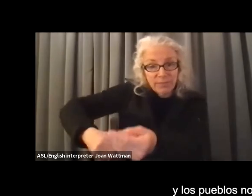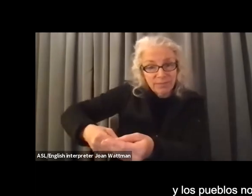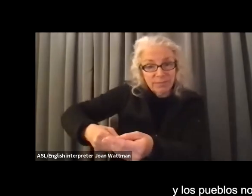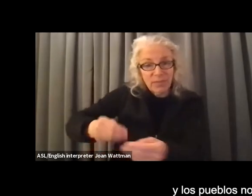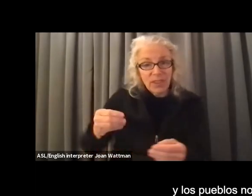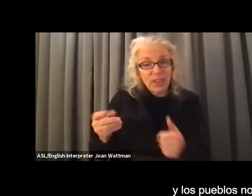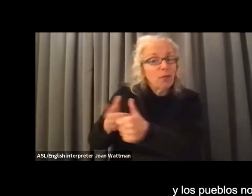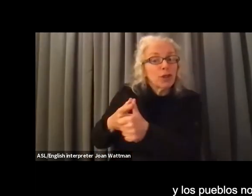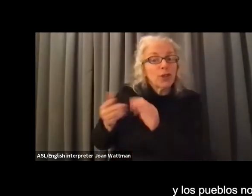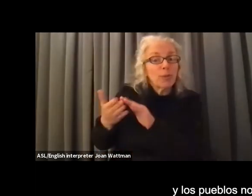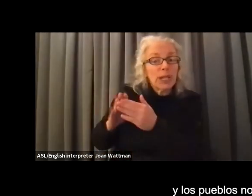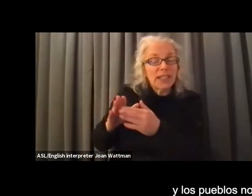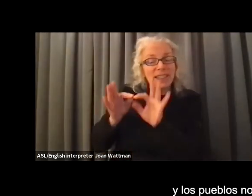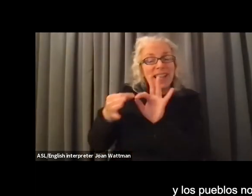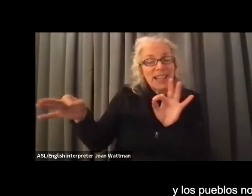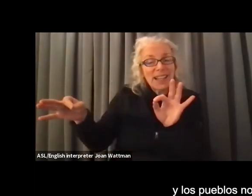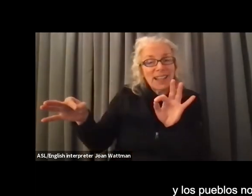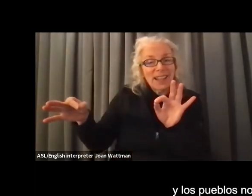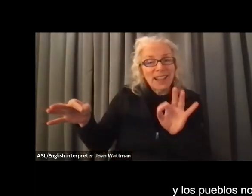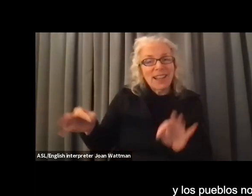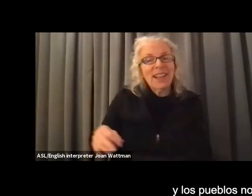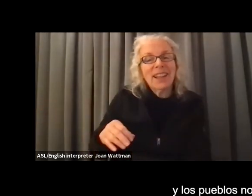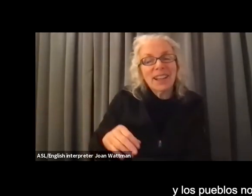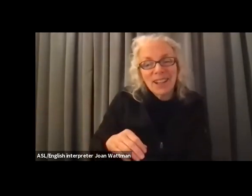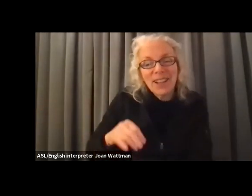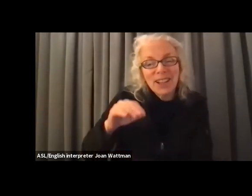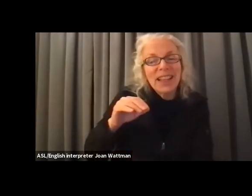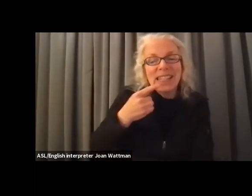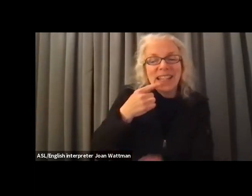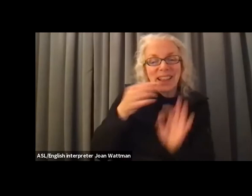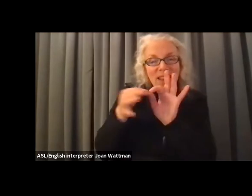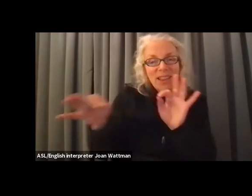no nos rendimos carajo, así que seguimos en resistencia.